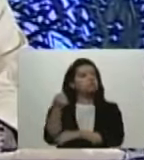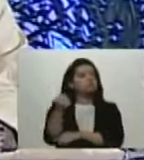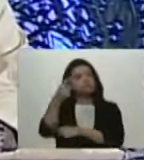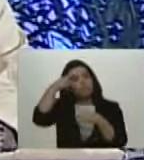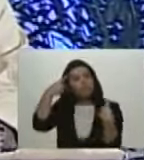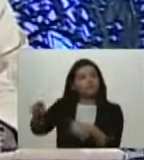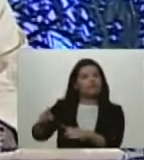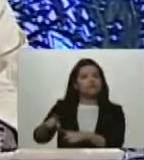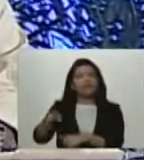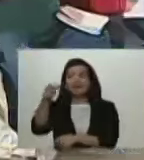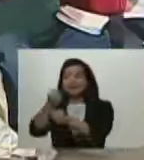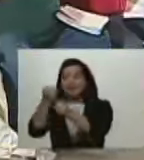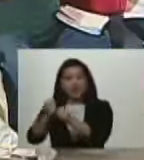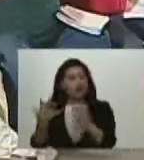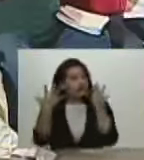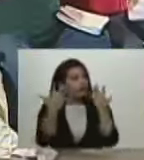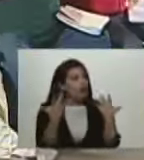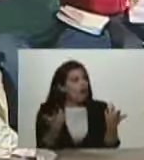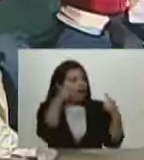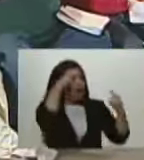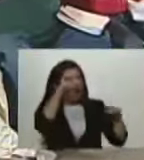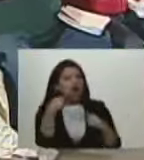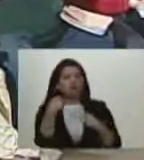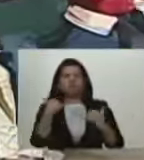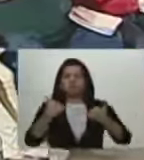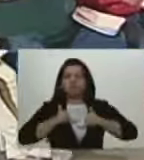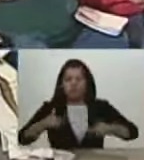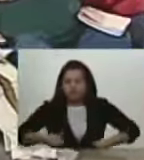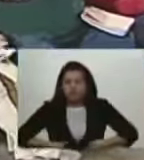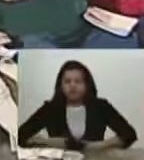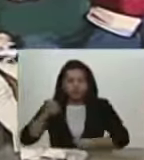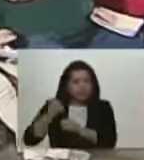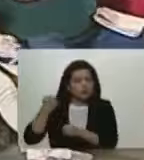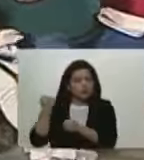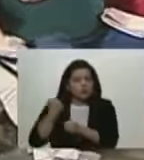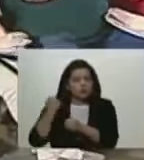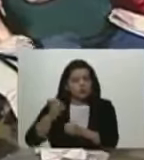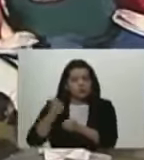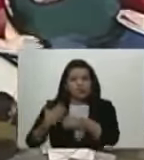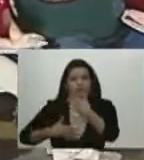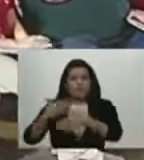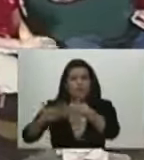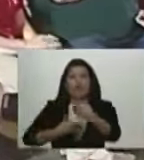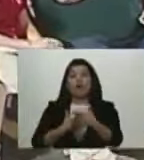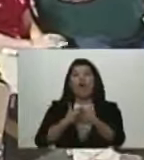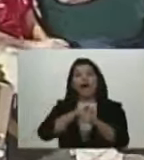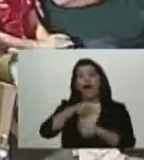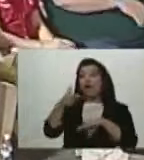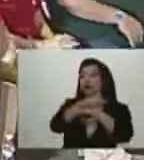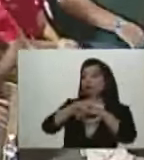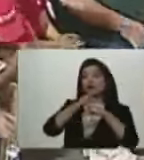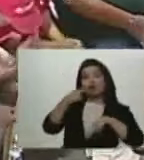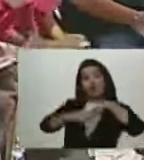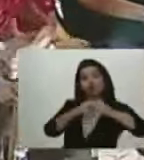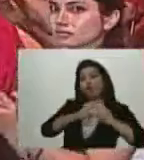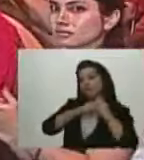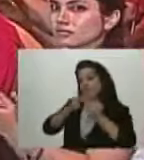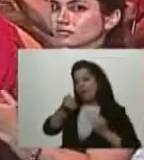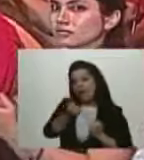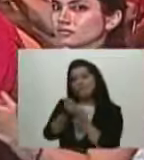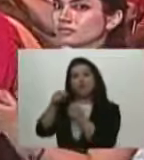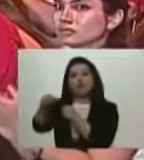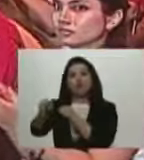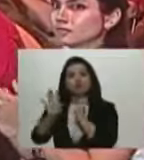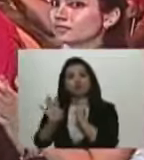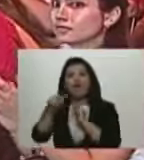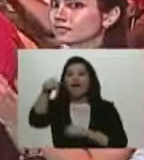les iba a extender la mano para volver a recuperarla. Y así se hizo. Aquí hay más de 400 empresas